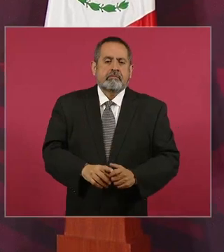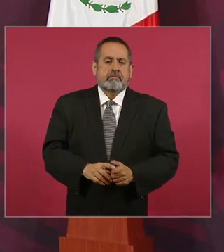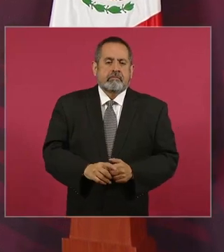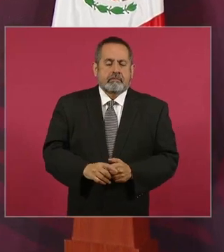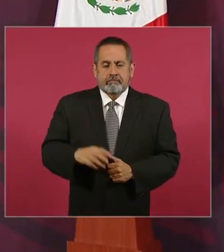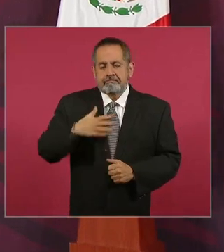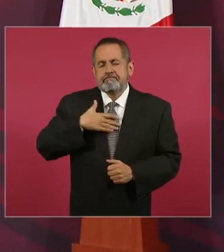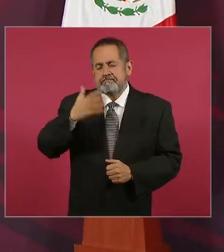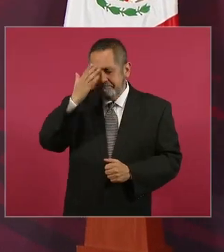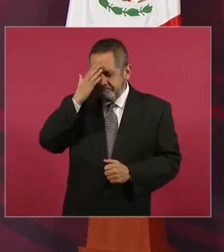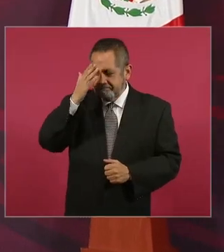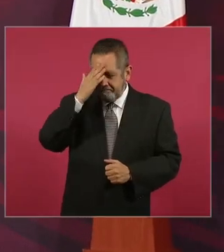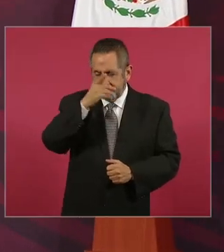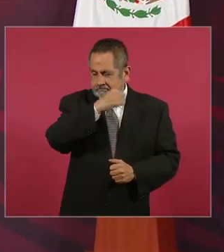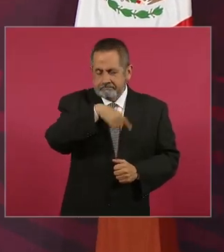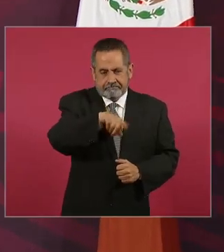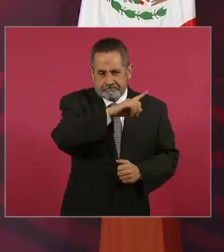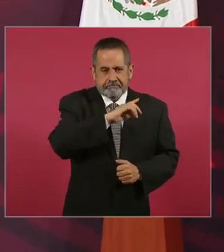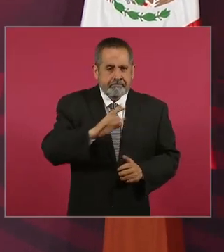conozco, pues,